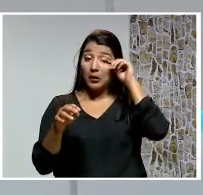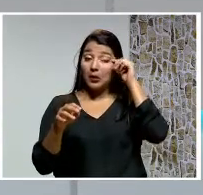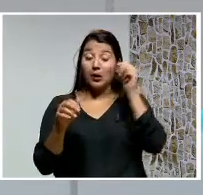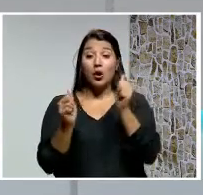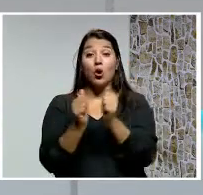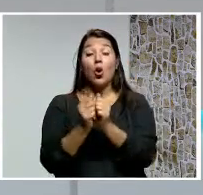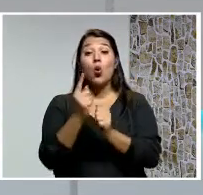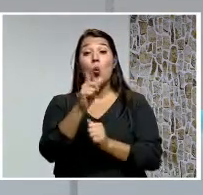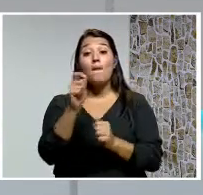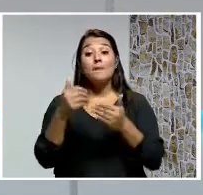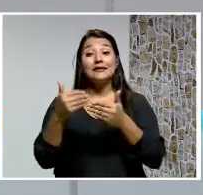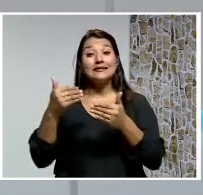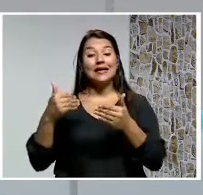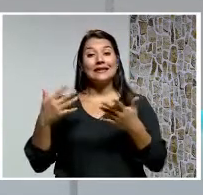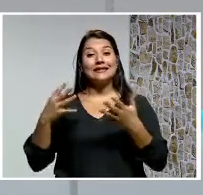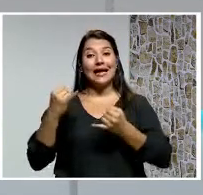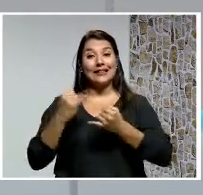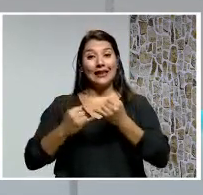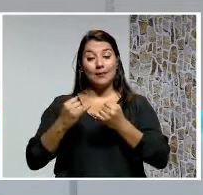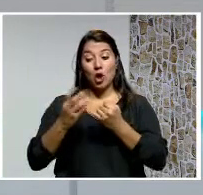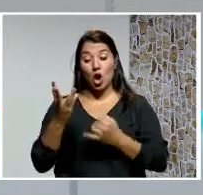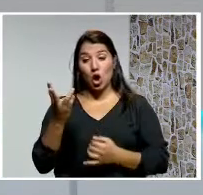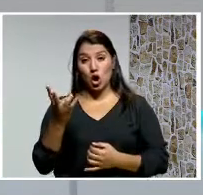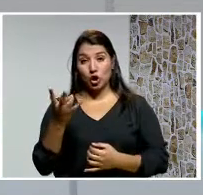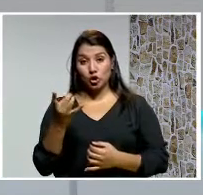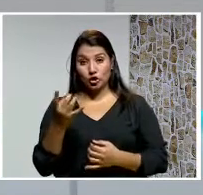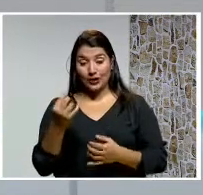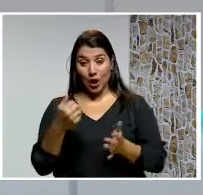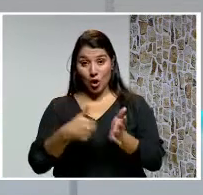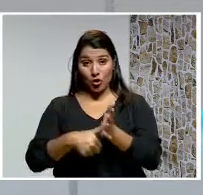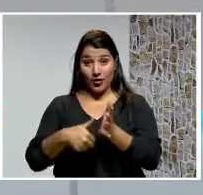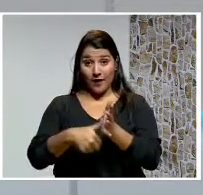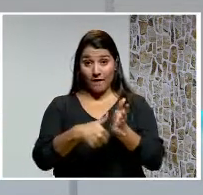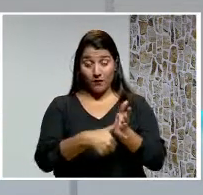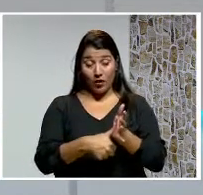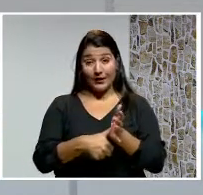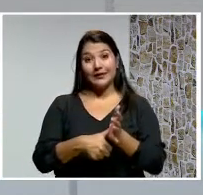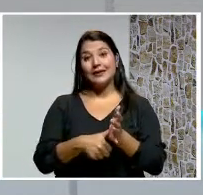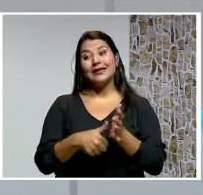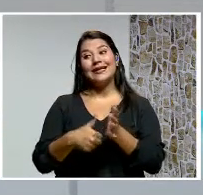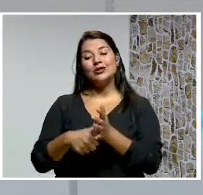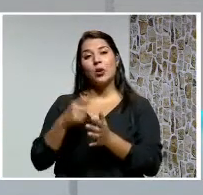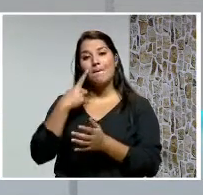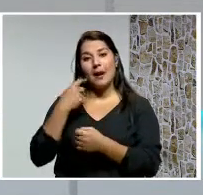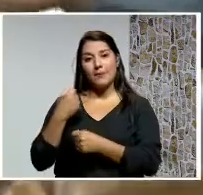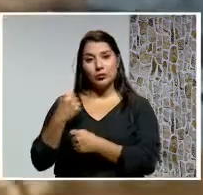de anticipación ya concluyó el conteo manual de votos de las elecciones municipales.